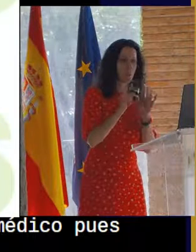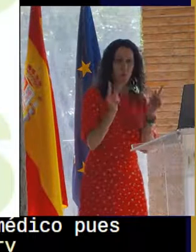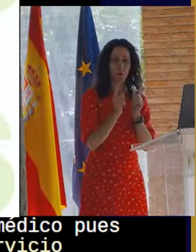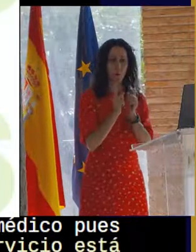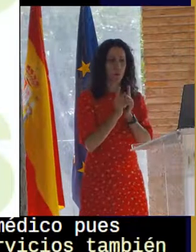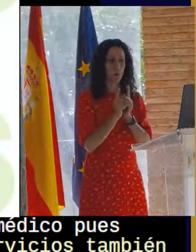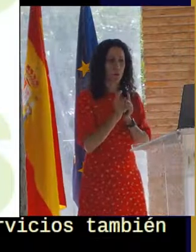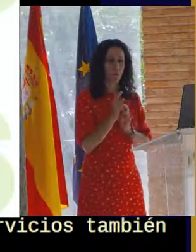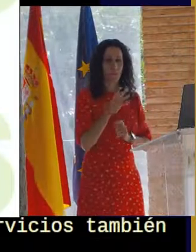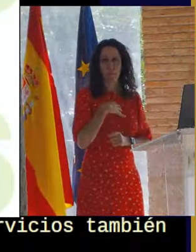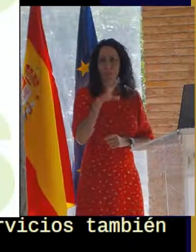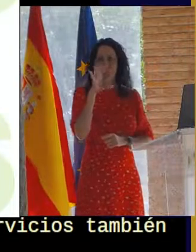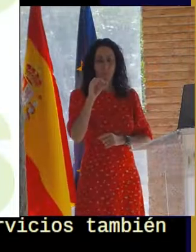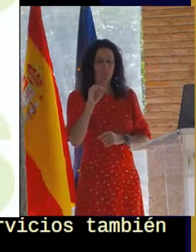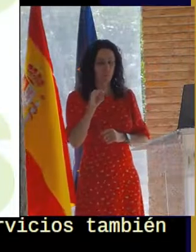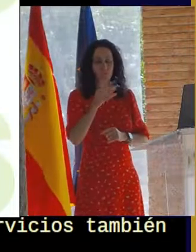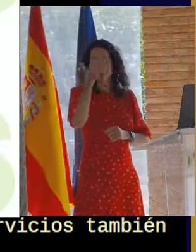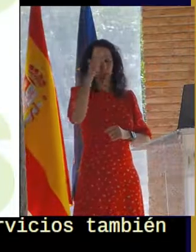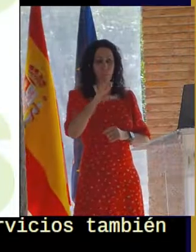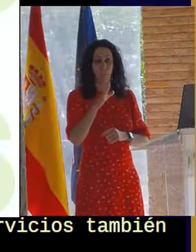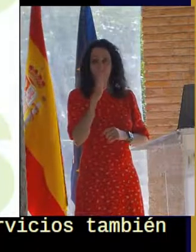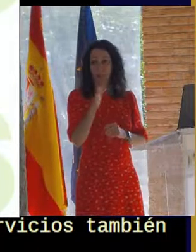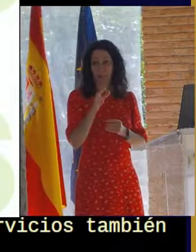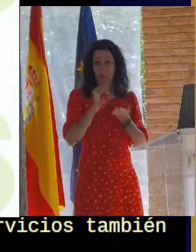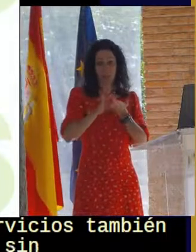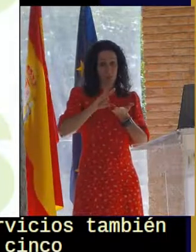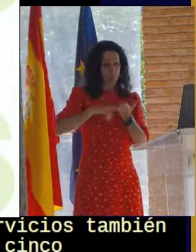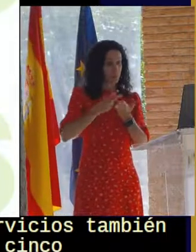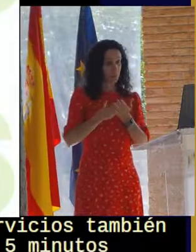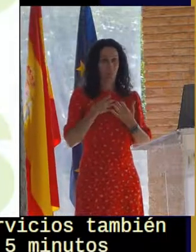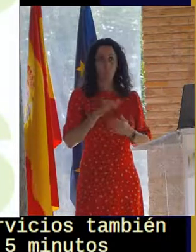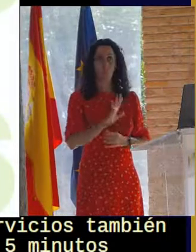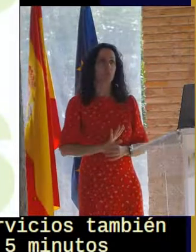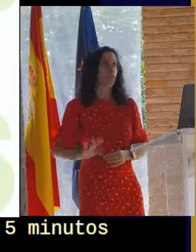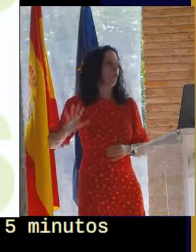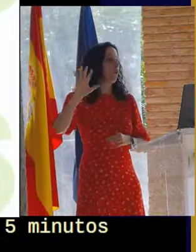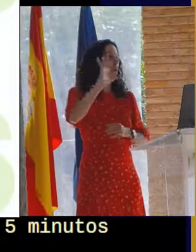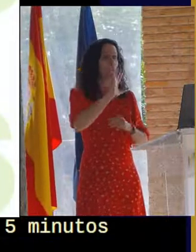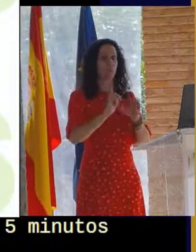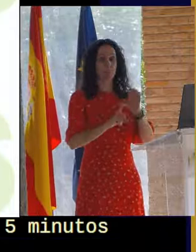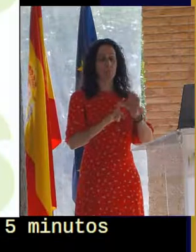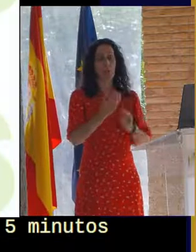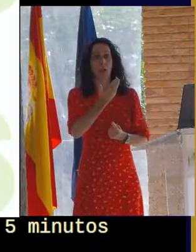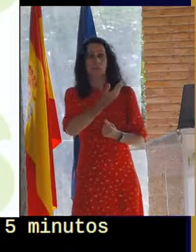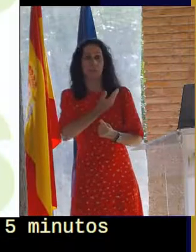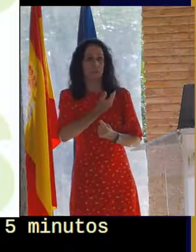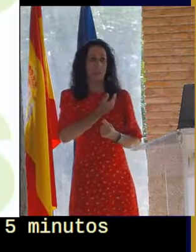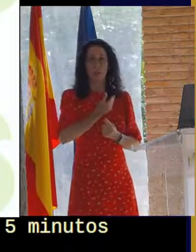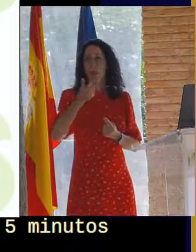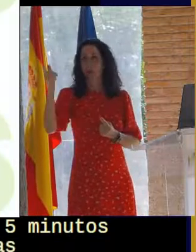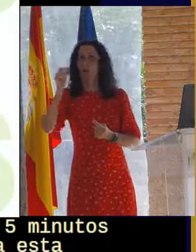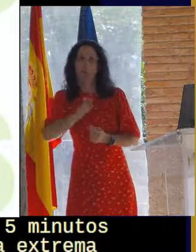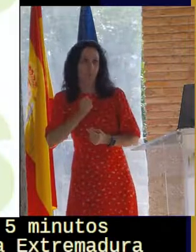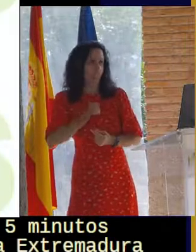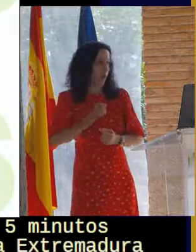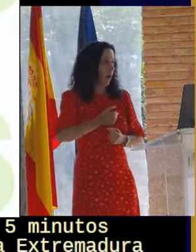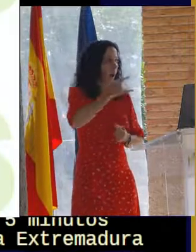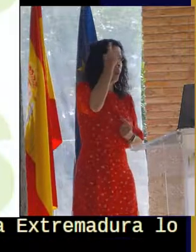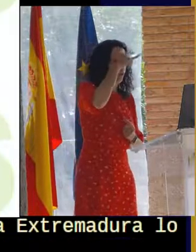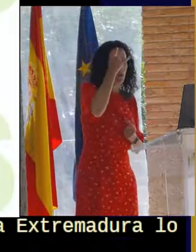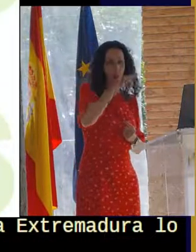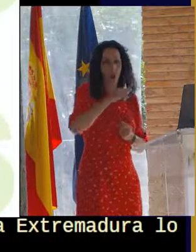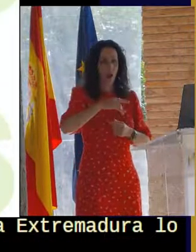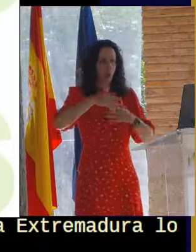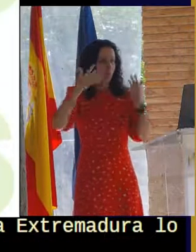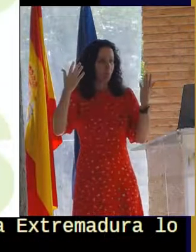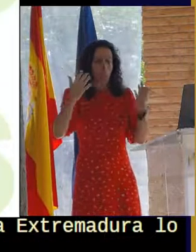servicios también telemáticos para una gestión corta que va a ser 5 minutos porque el servicio de interpretación cubre toda extremadura lo mismo estamos aquí